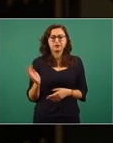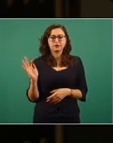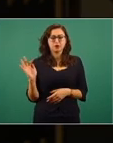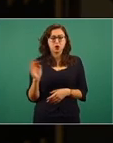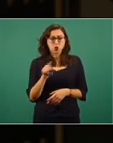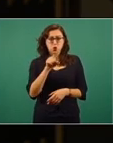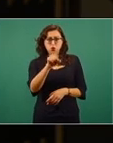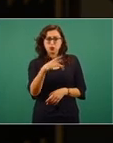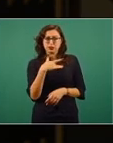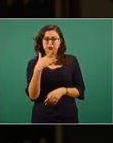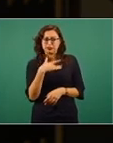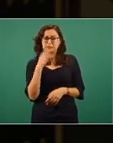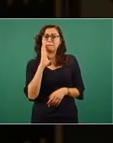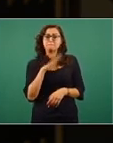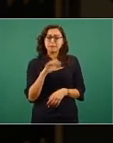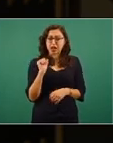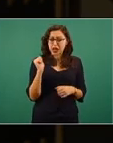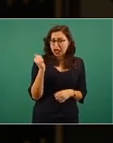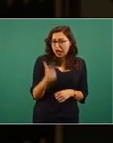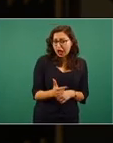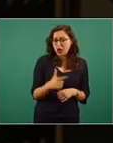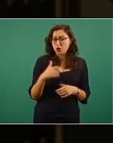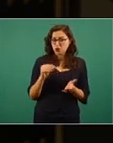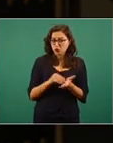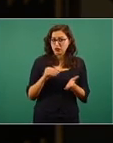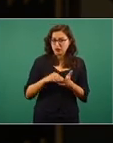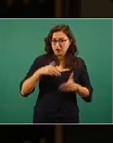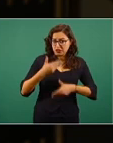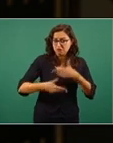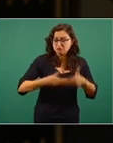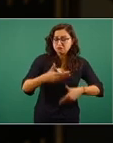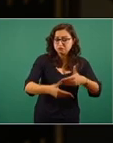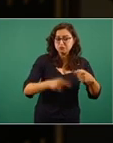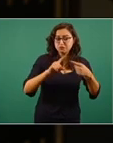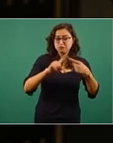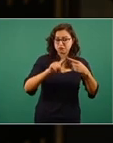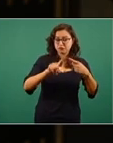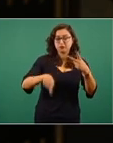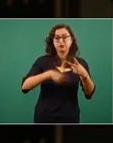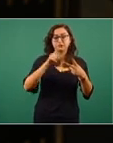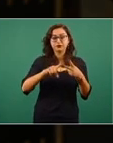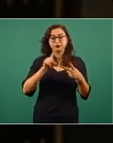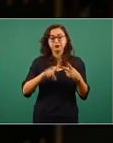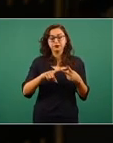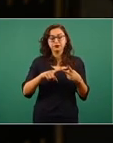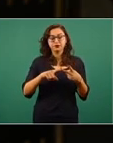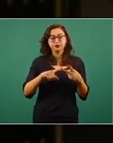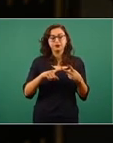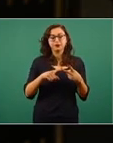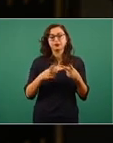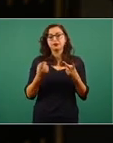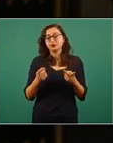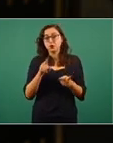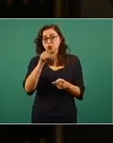un paréntesis, Sirvin que le dice, ¿tiene alguna secuela? ¿Quedó mal? Entonces yo de verdad me sale así del